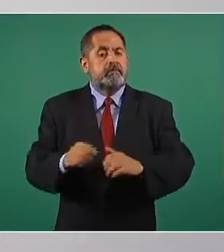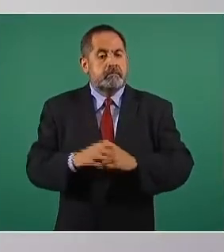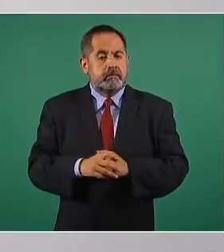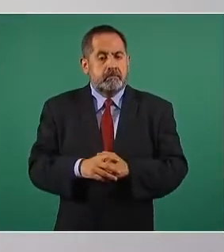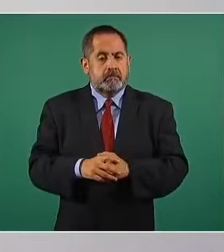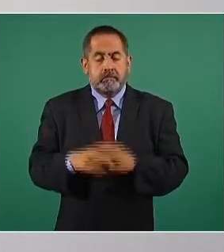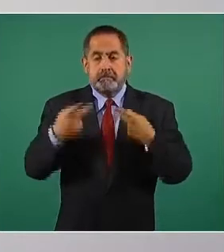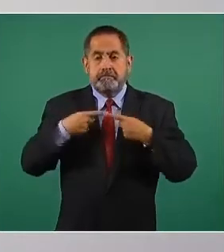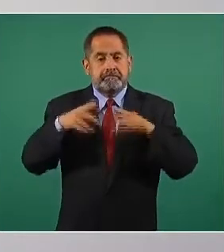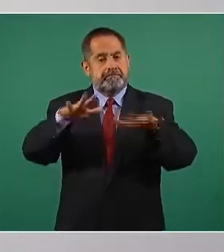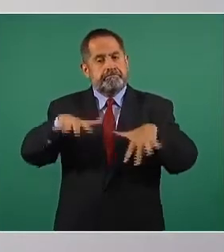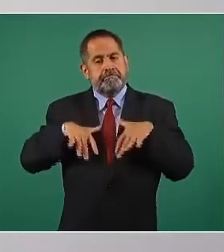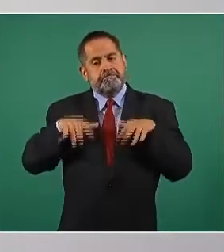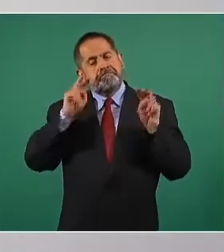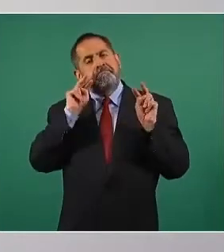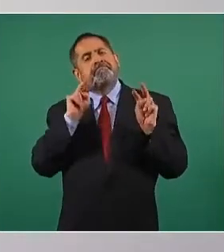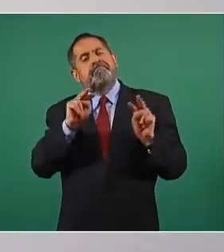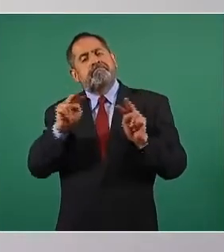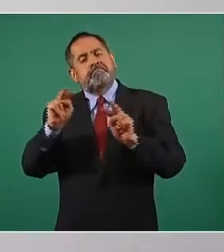un auditorio.